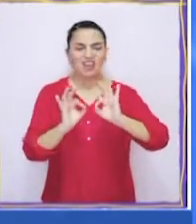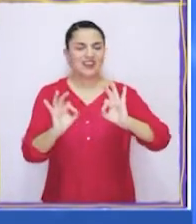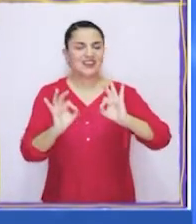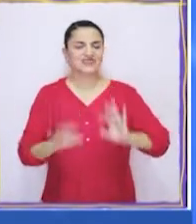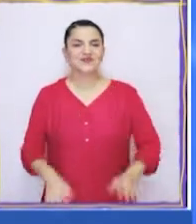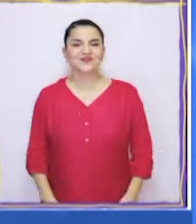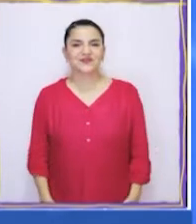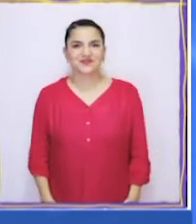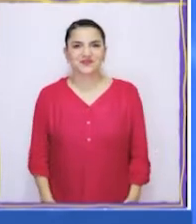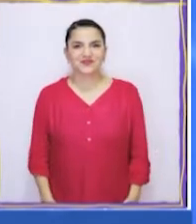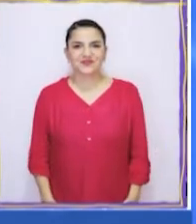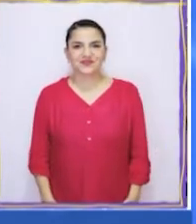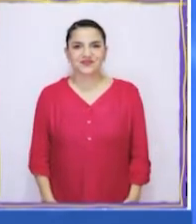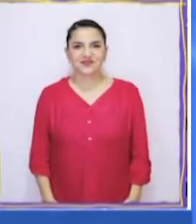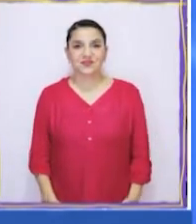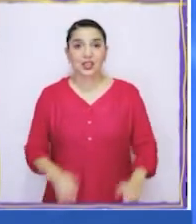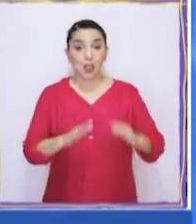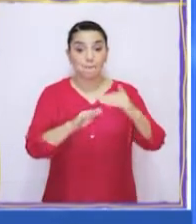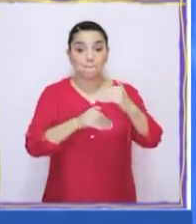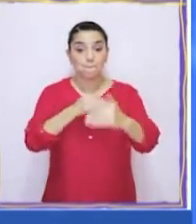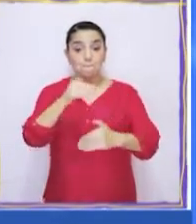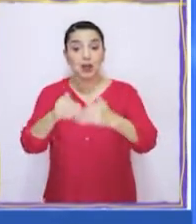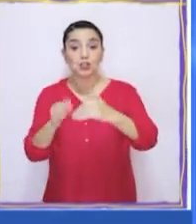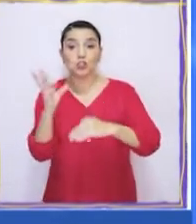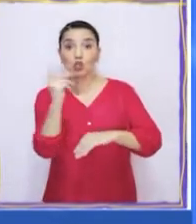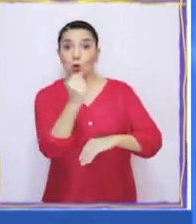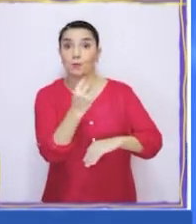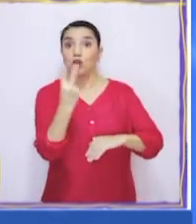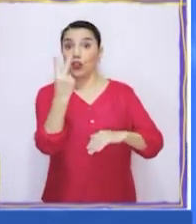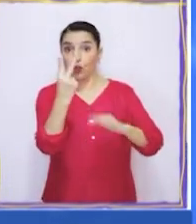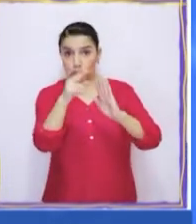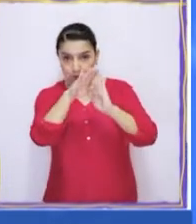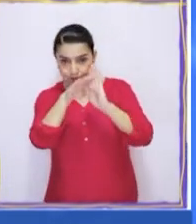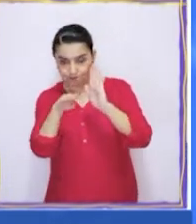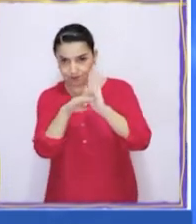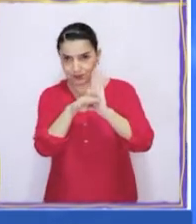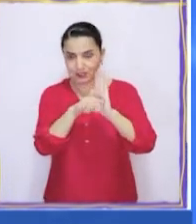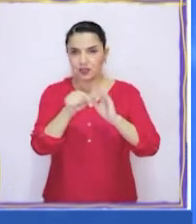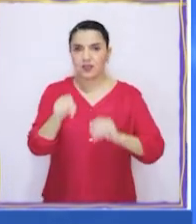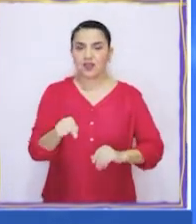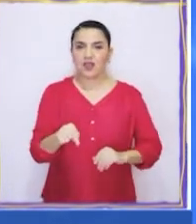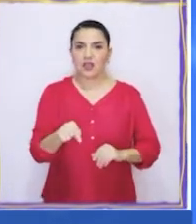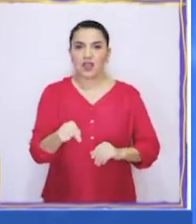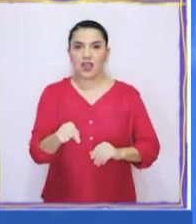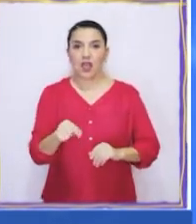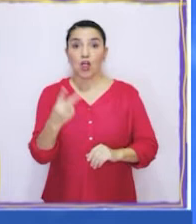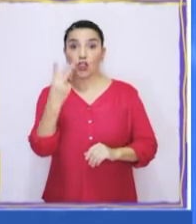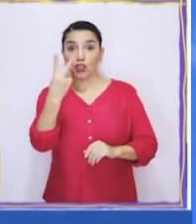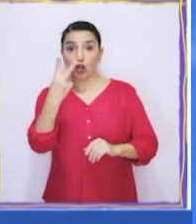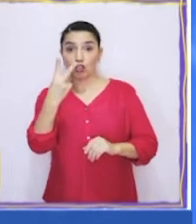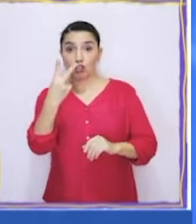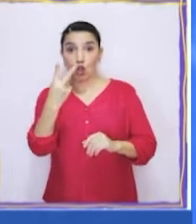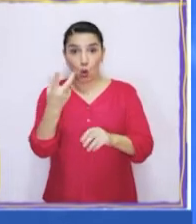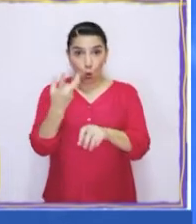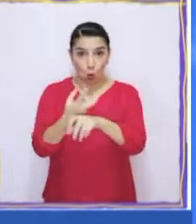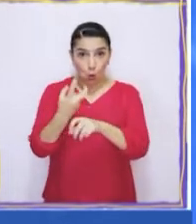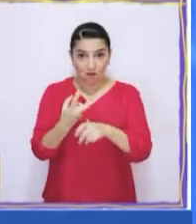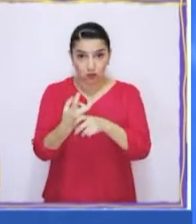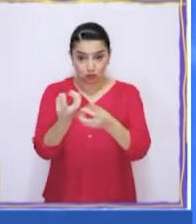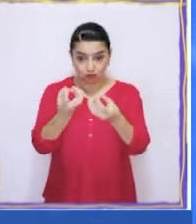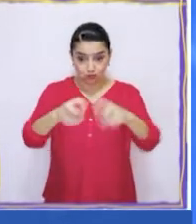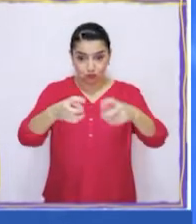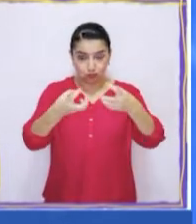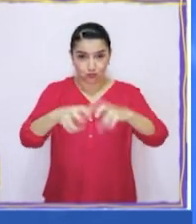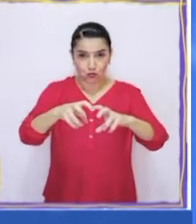genial vamos con el paso número 2 agregar los dos huevos y mezclarlos